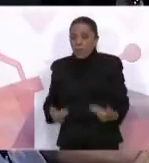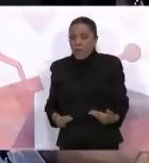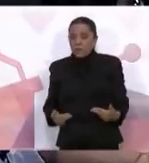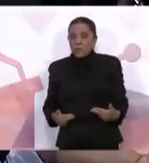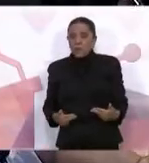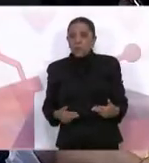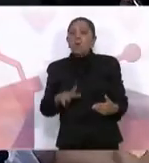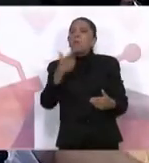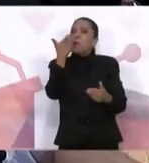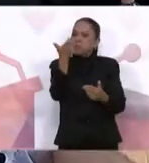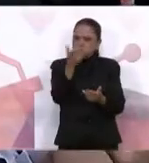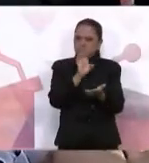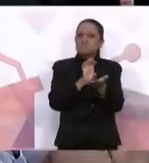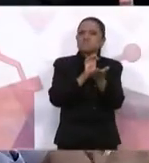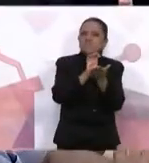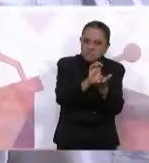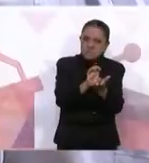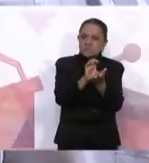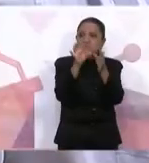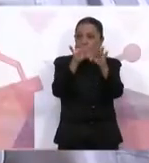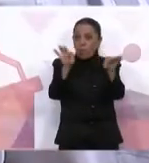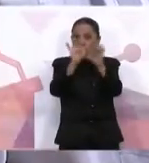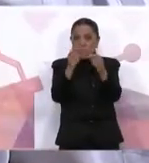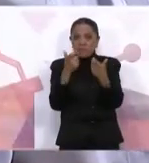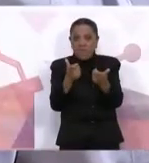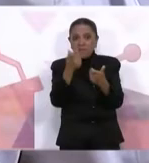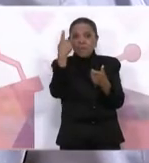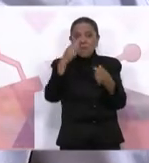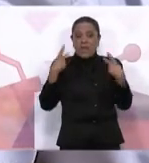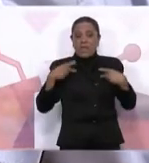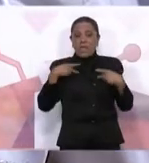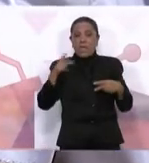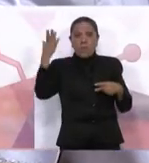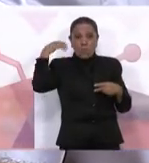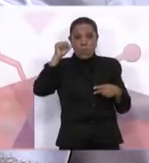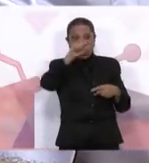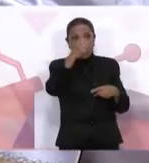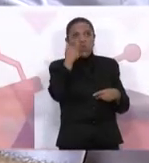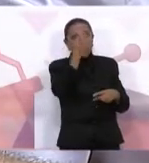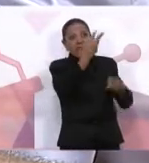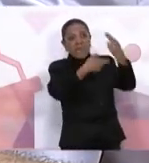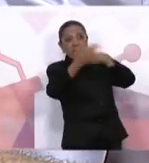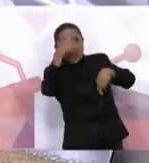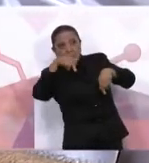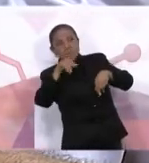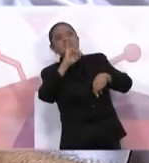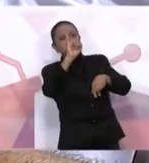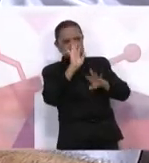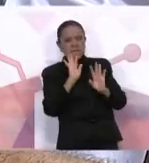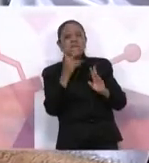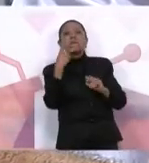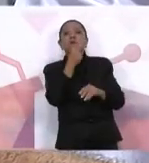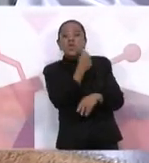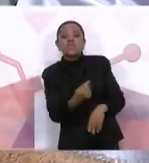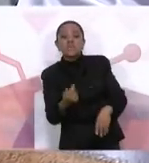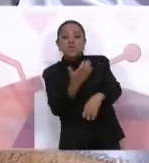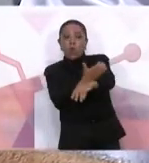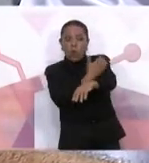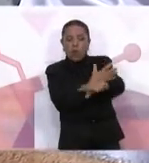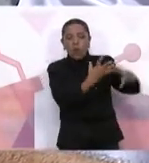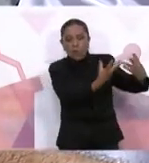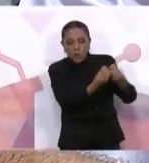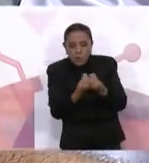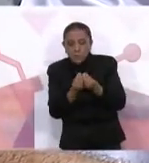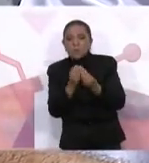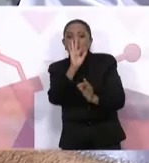importante de recursos para que los morelenses que quieran regresar lo hagan y los niños no acompañados te dan un trato especial en cuanto a